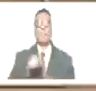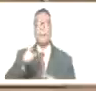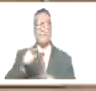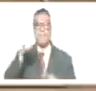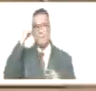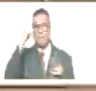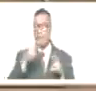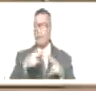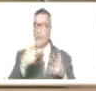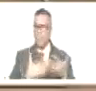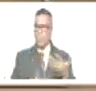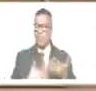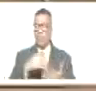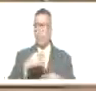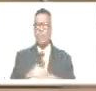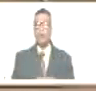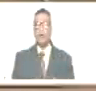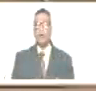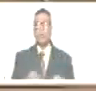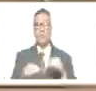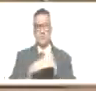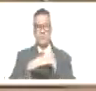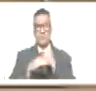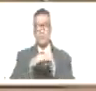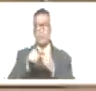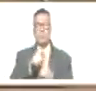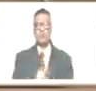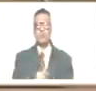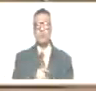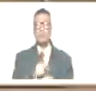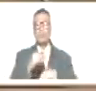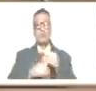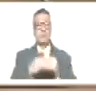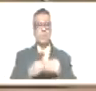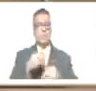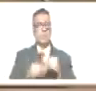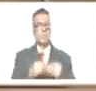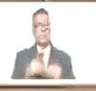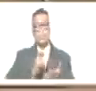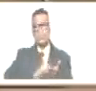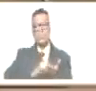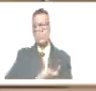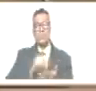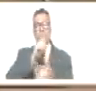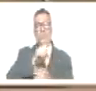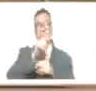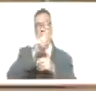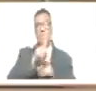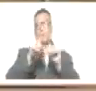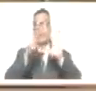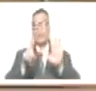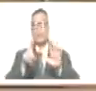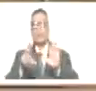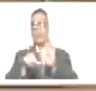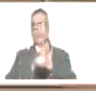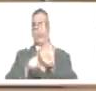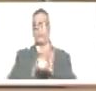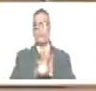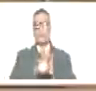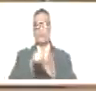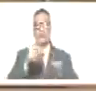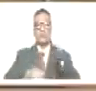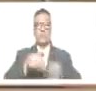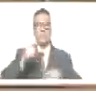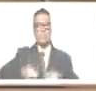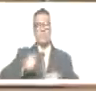demás fines. Igualmente, de conformidad con lo dispuesto en el artículo 116 de la Ley Orgánica del Tribunal Supremo de